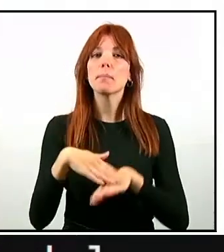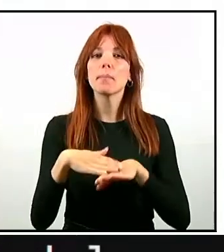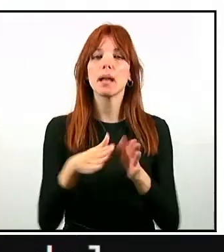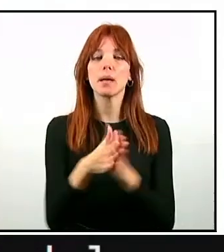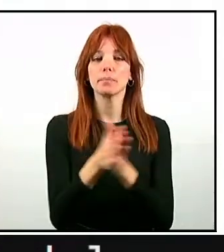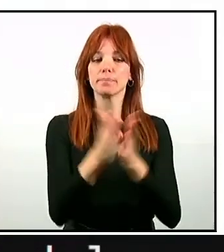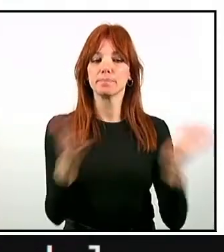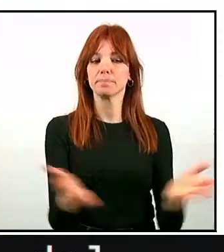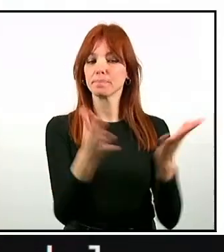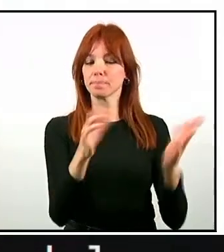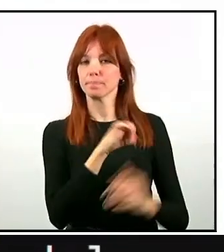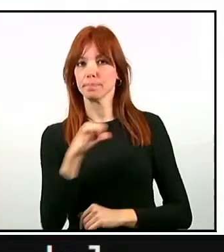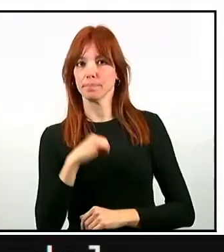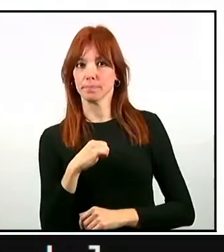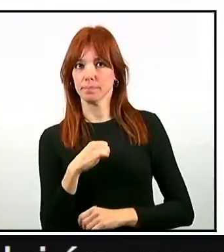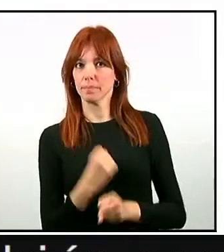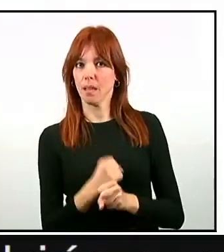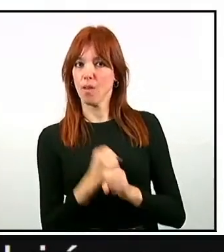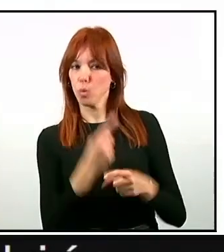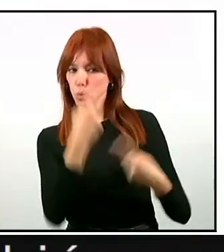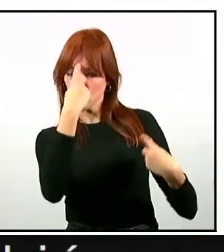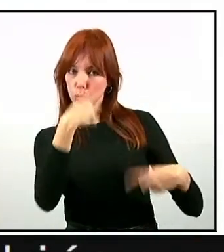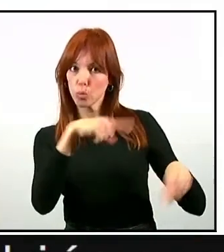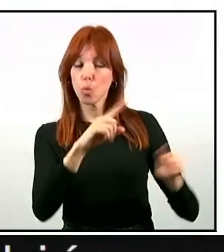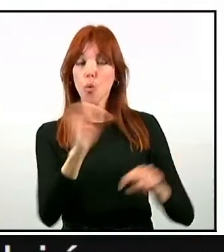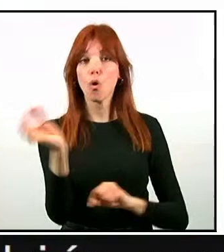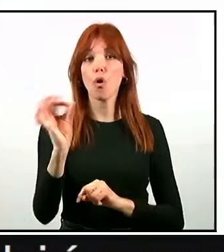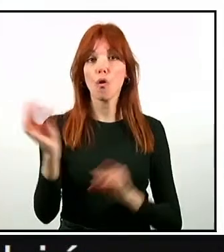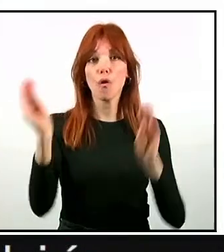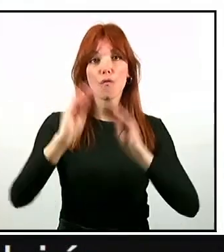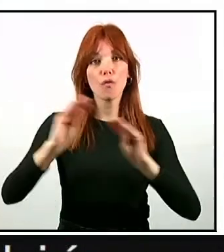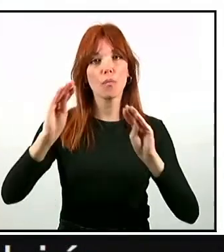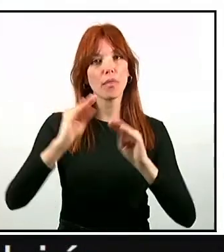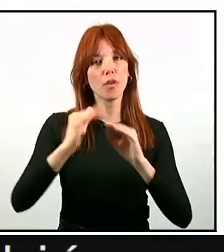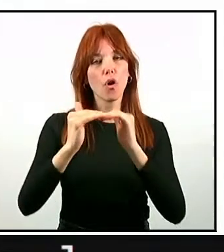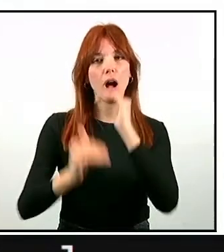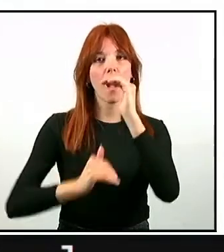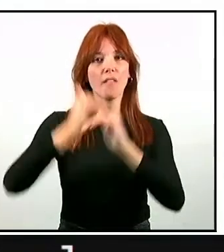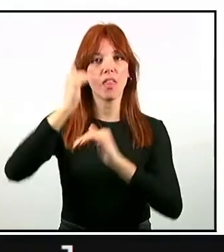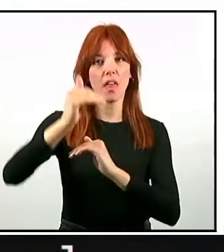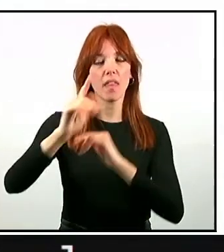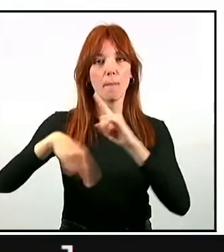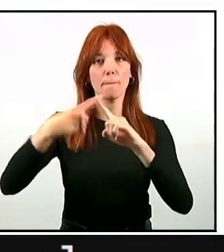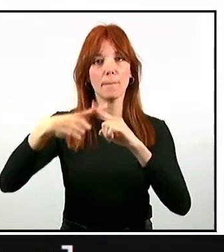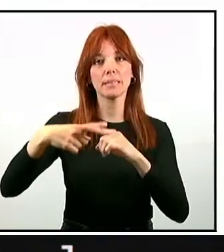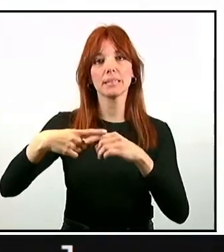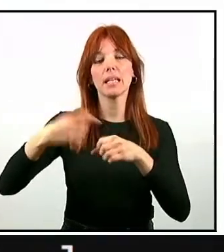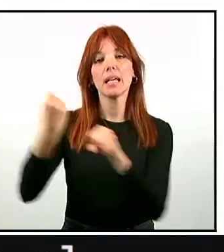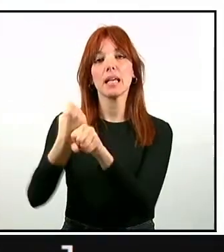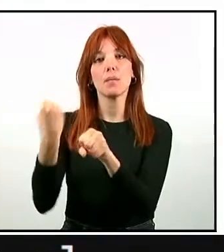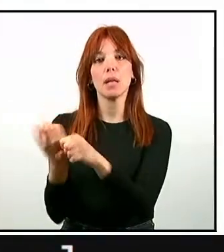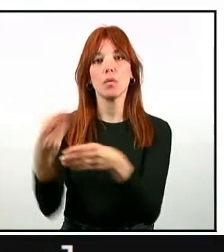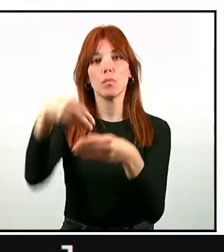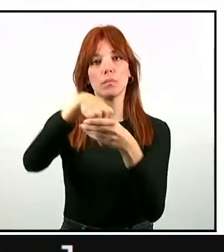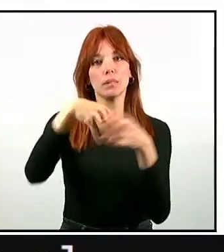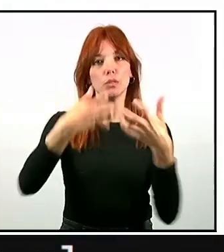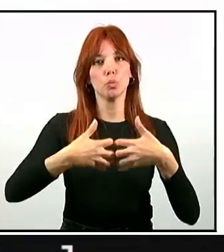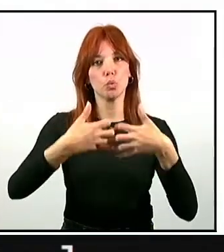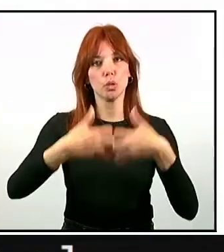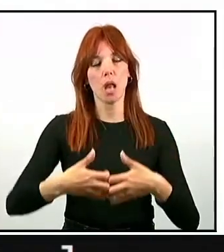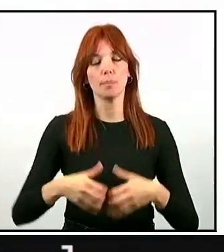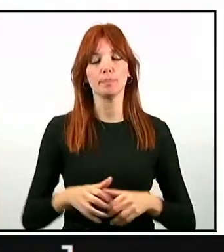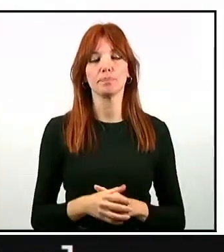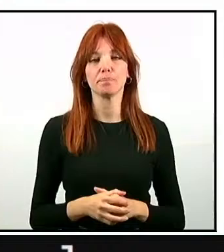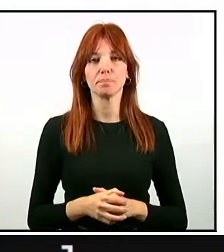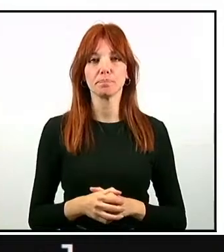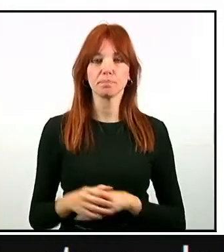del autoempleo y también para el fomento de la formación avanzada y el empleo industrial de nuestros jóvenes.